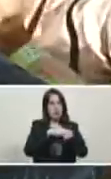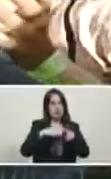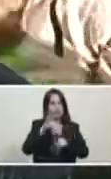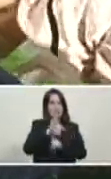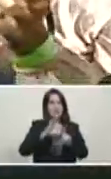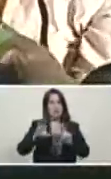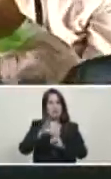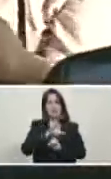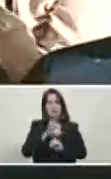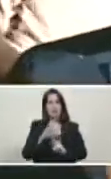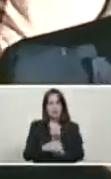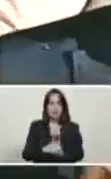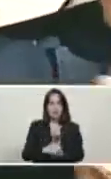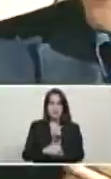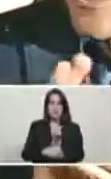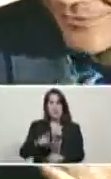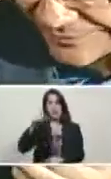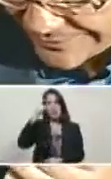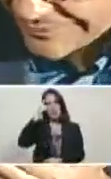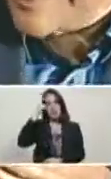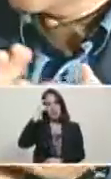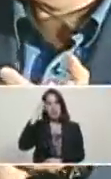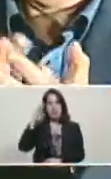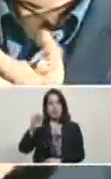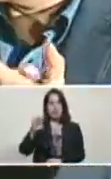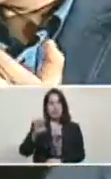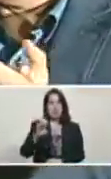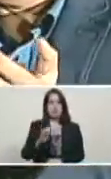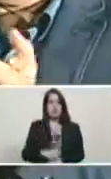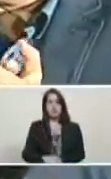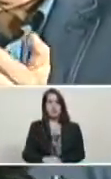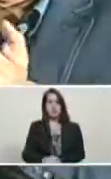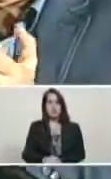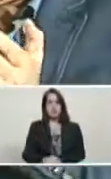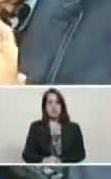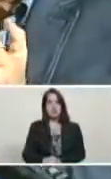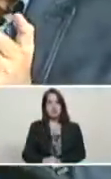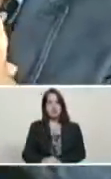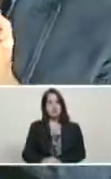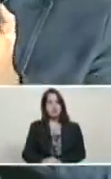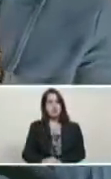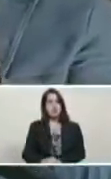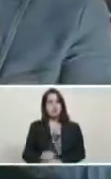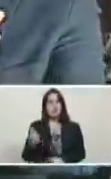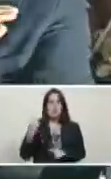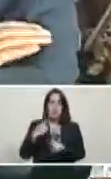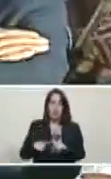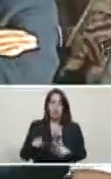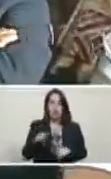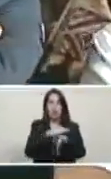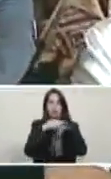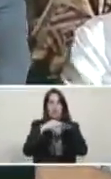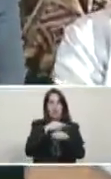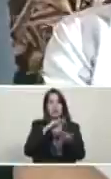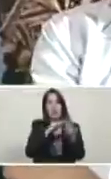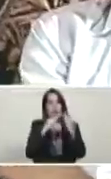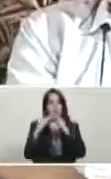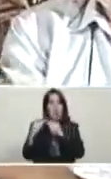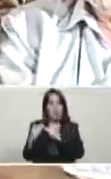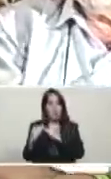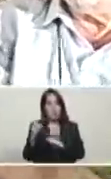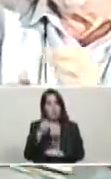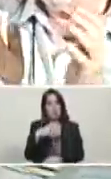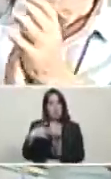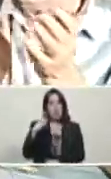don ernesto villegas por el hack compañera ministra de comunas blanca de